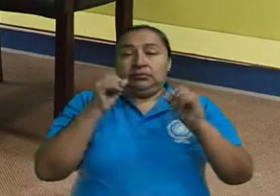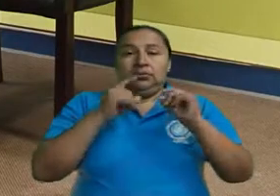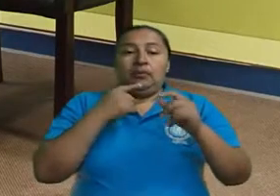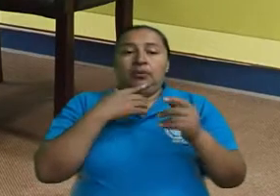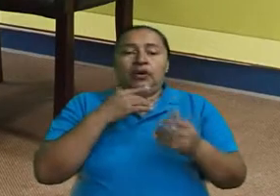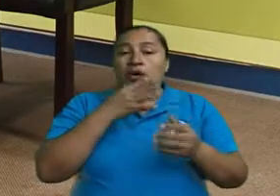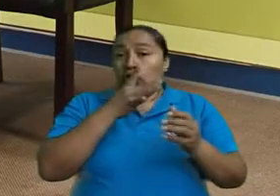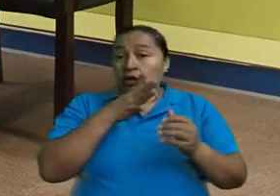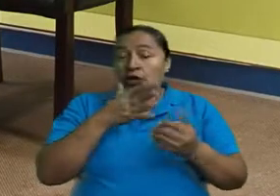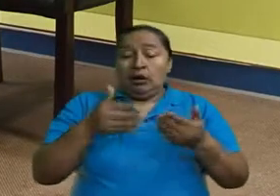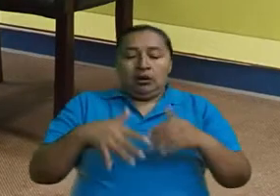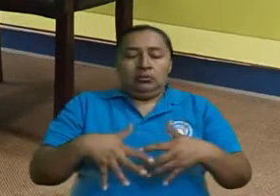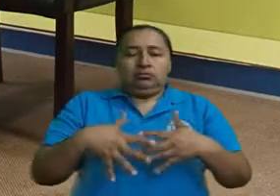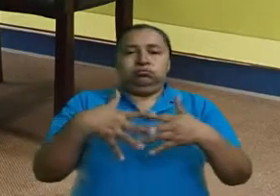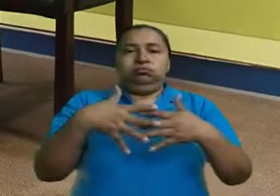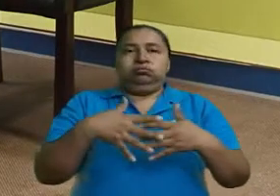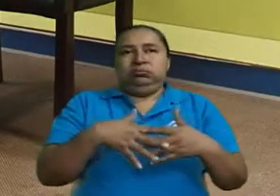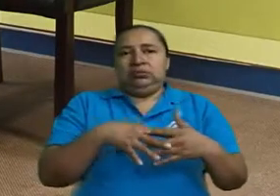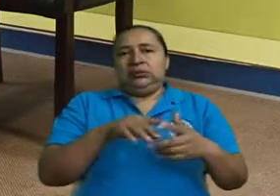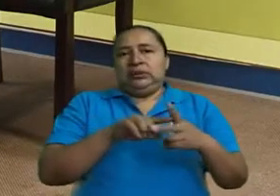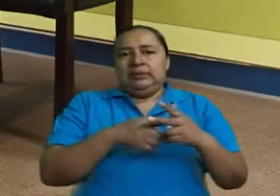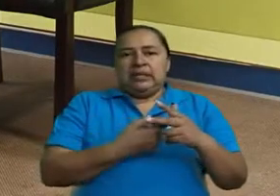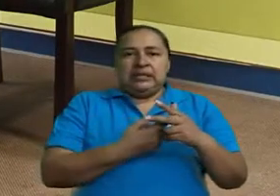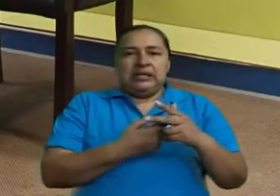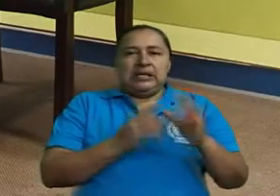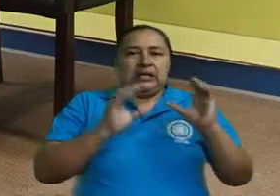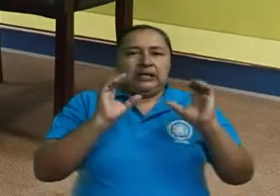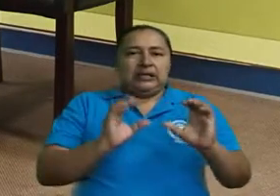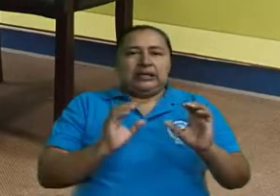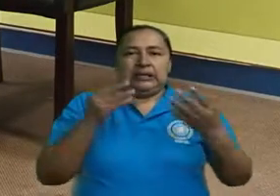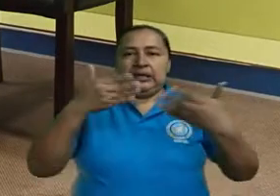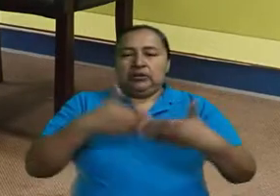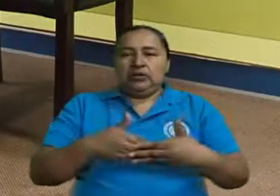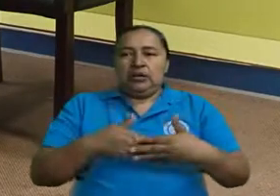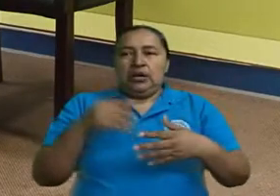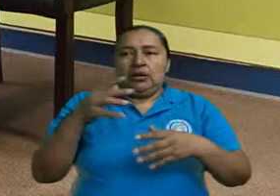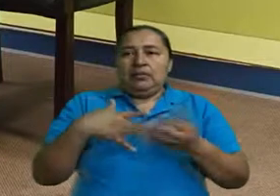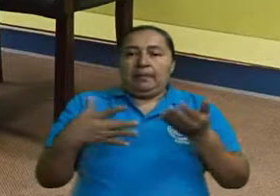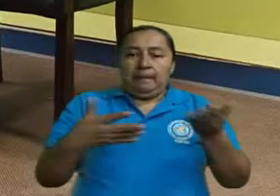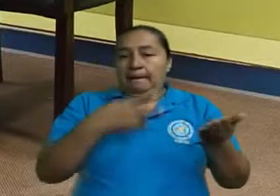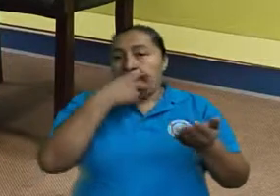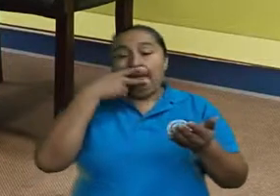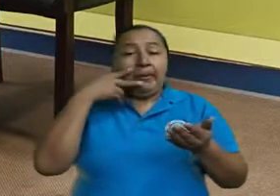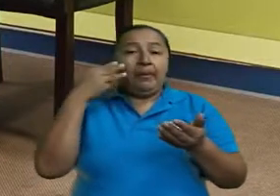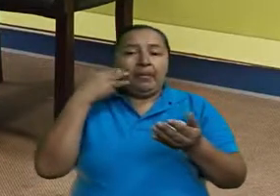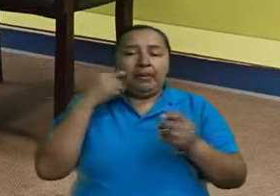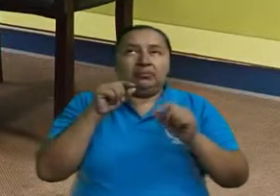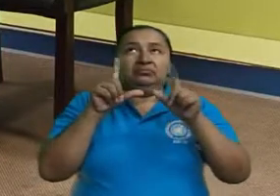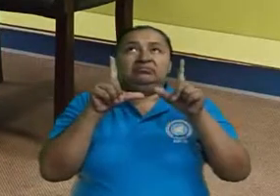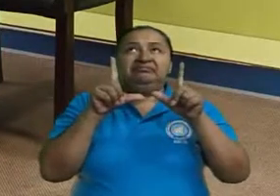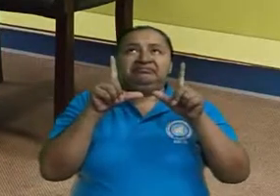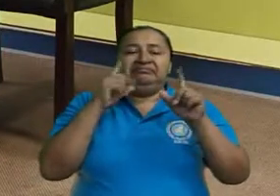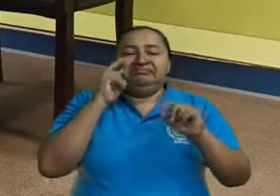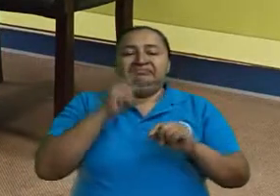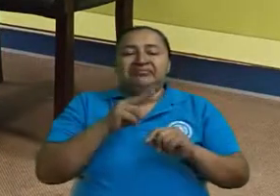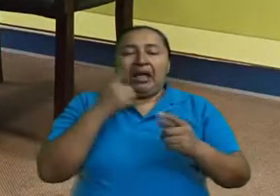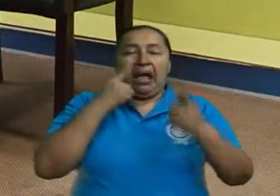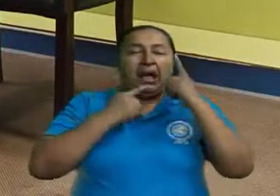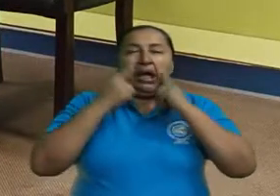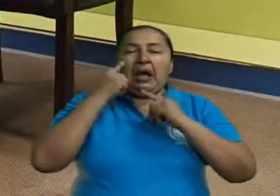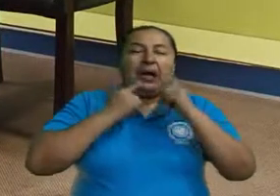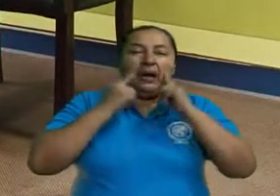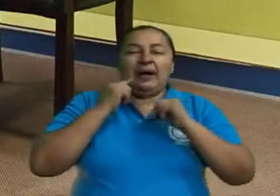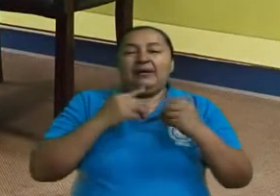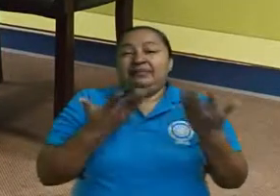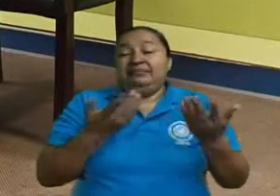cólicos normalmente aparecen entre la tarde y la noche, entonces el papá y la mamá pasan desvelados, no duermen. Mejor si están